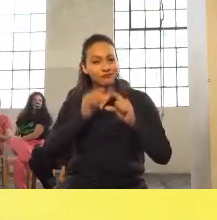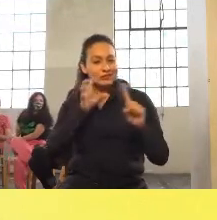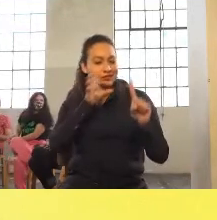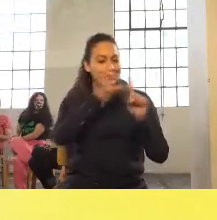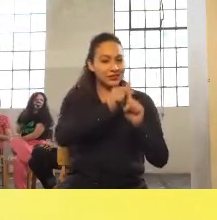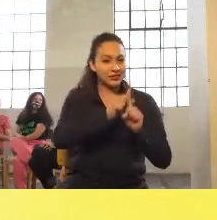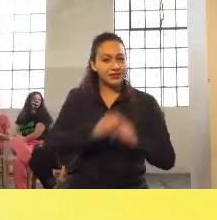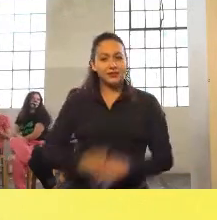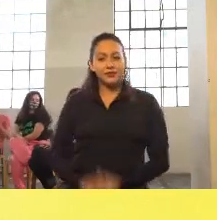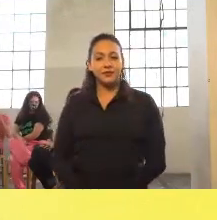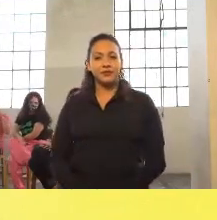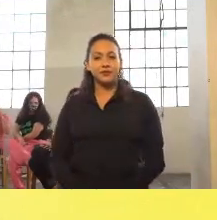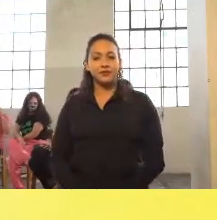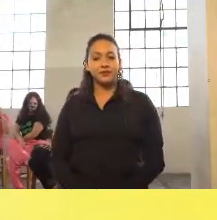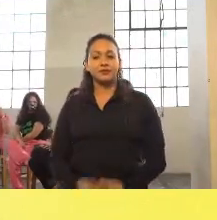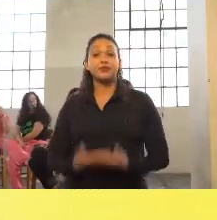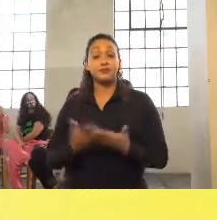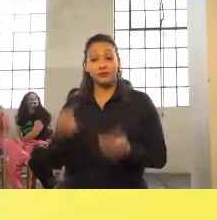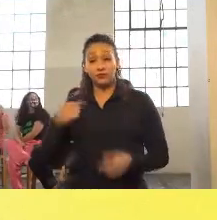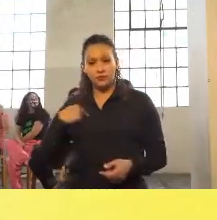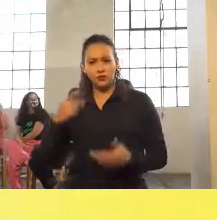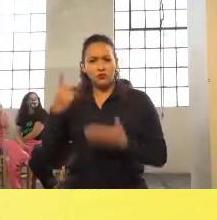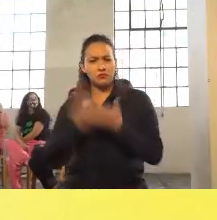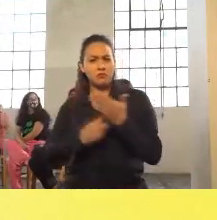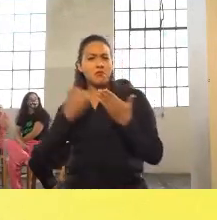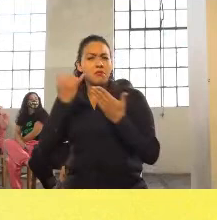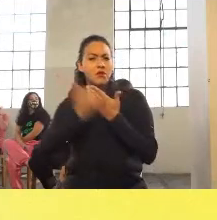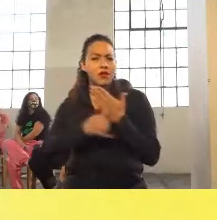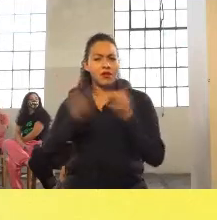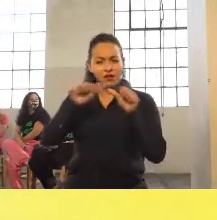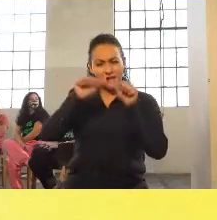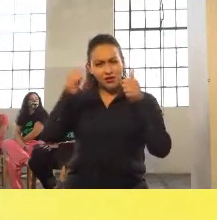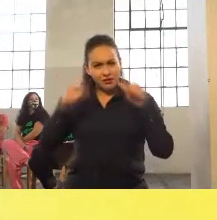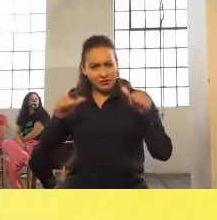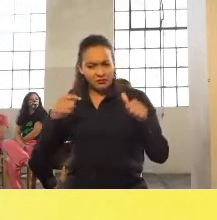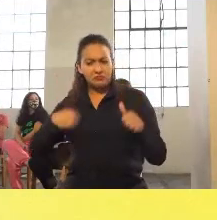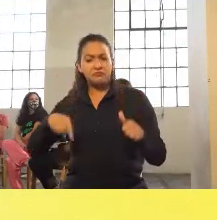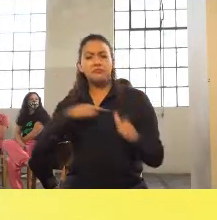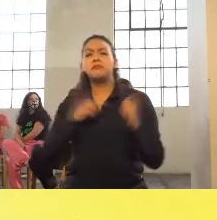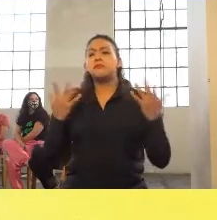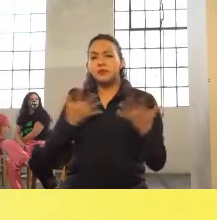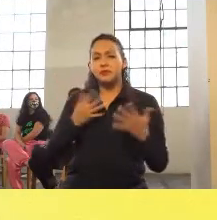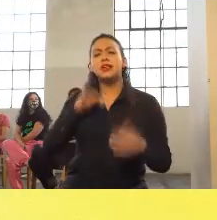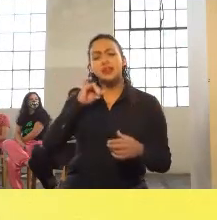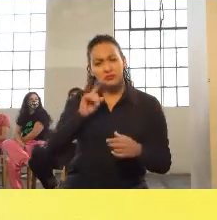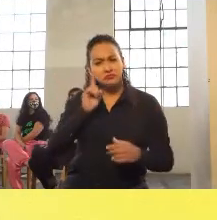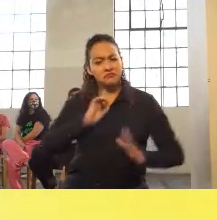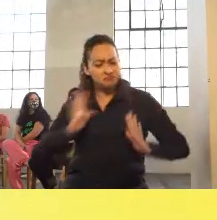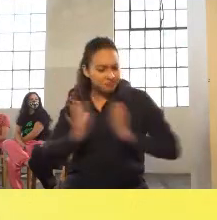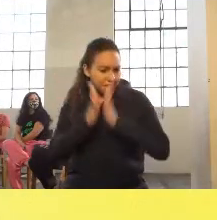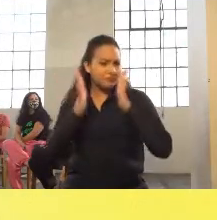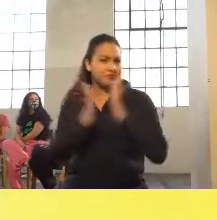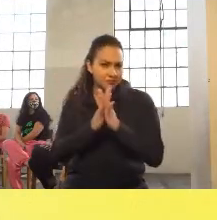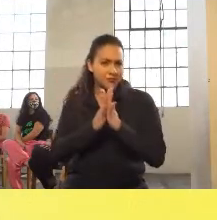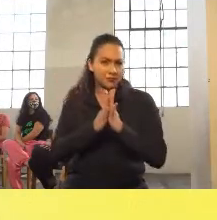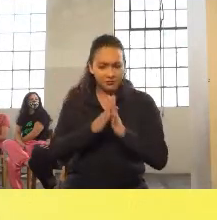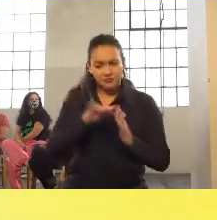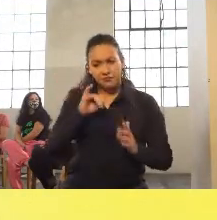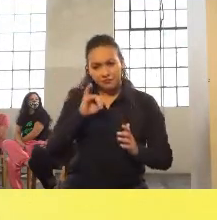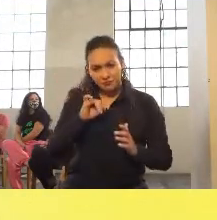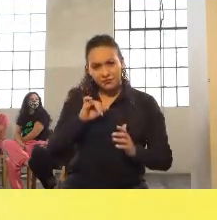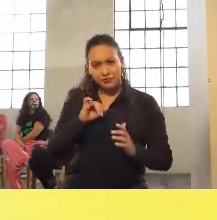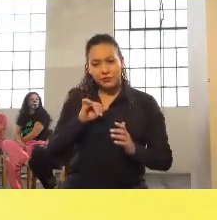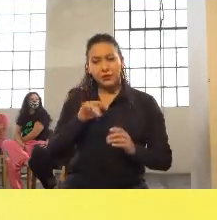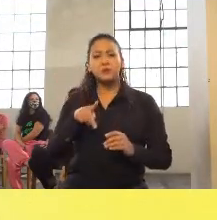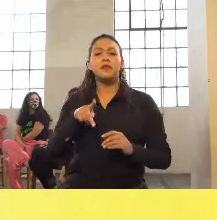Pues en mi caso, al ser proyectos artísticos, no exclusivamente de activismo o en los cuales se mezclan procesos, digamos,